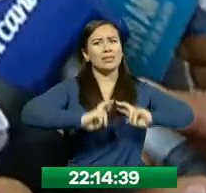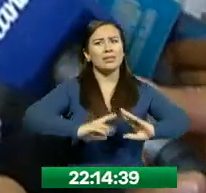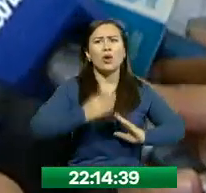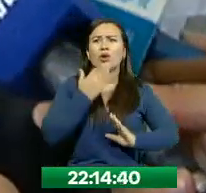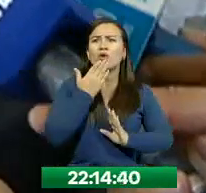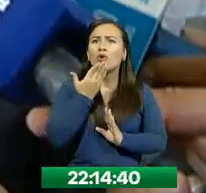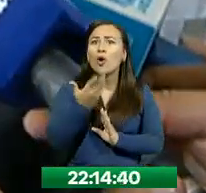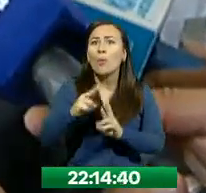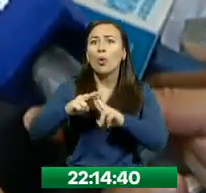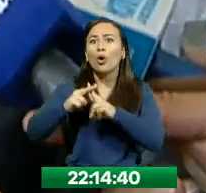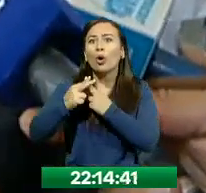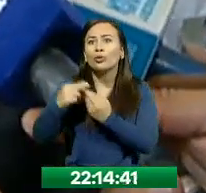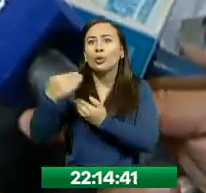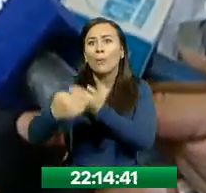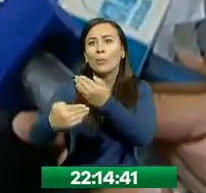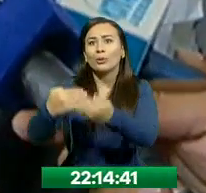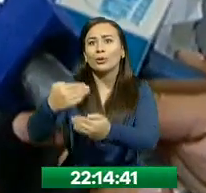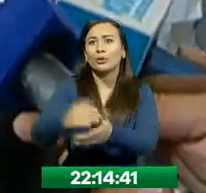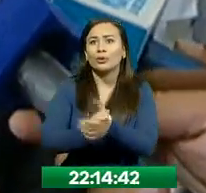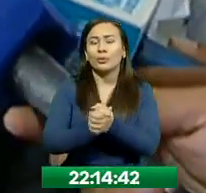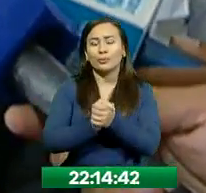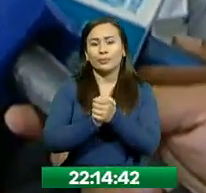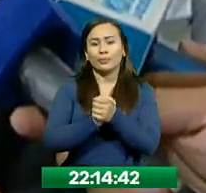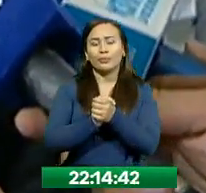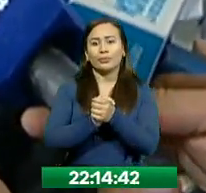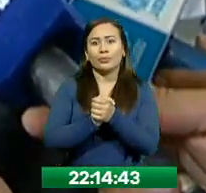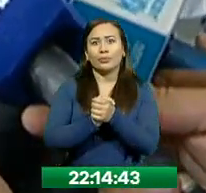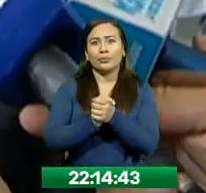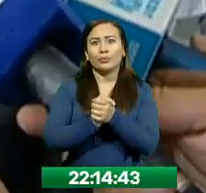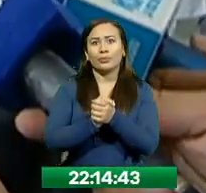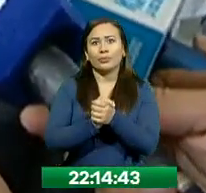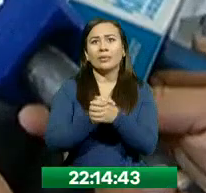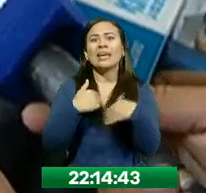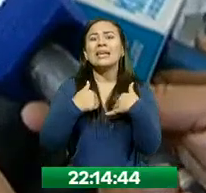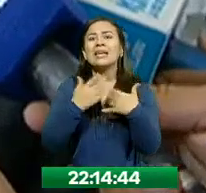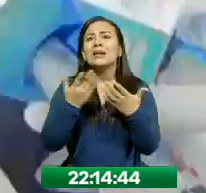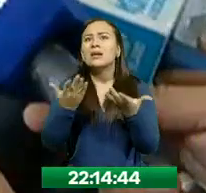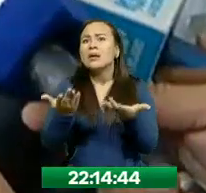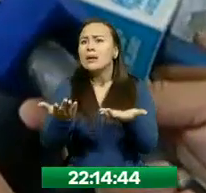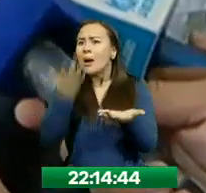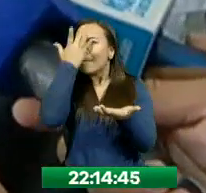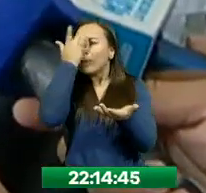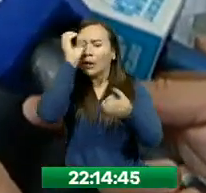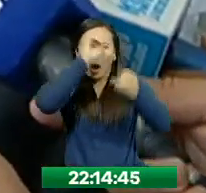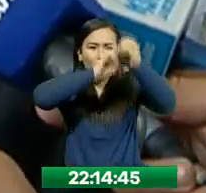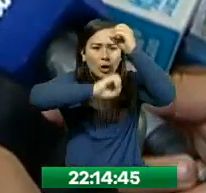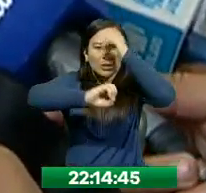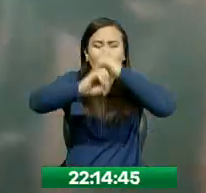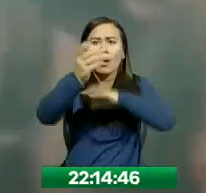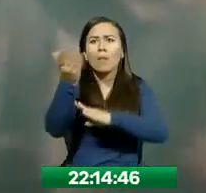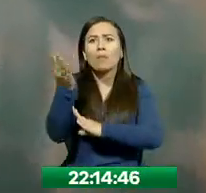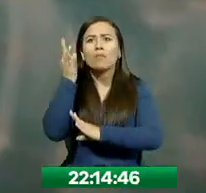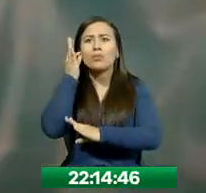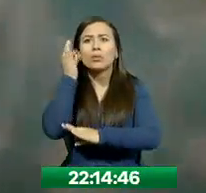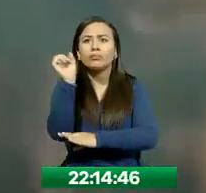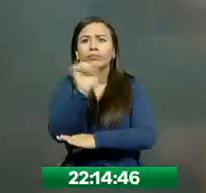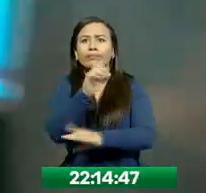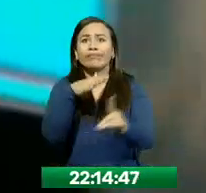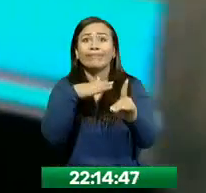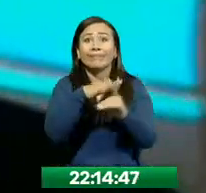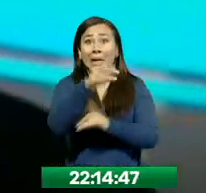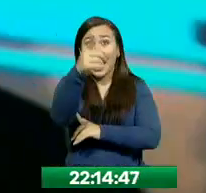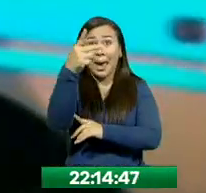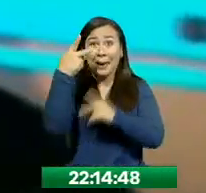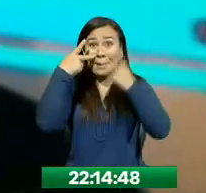las distintas etapas del proceso y queremos identificar cualquier inobservancia dentro del procedimiento. Sobre los videos